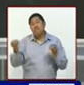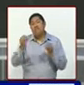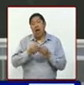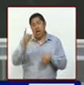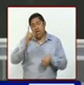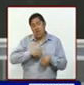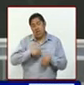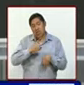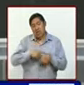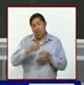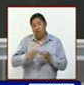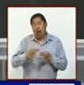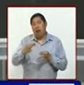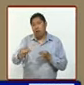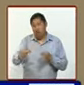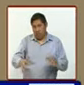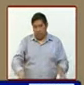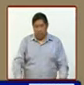postulaciones. A ver, veamos.